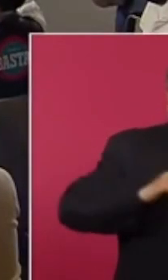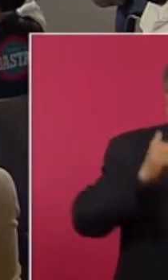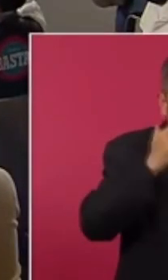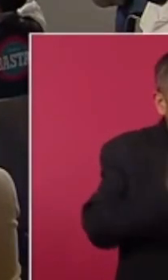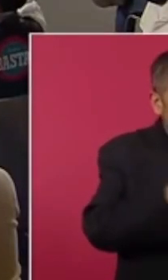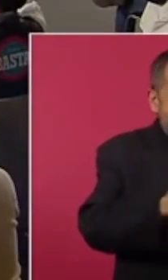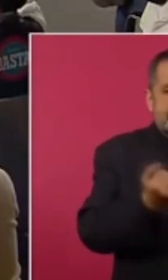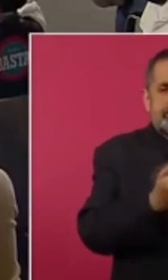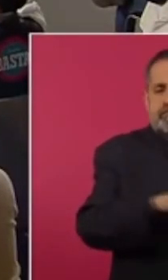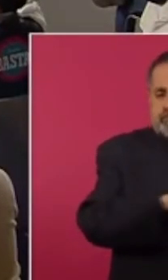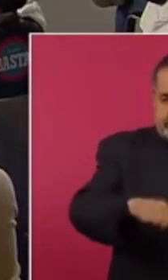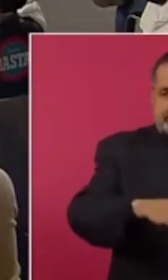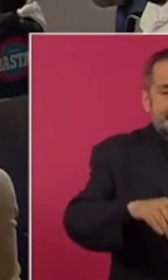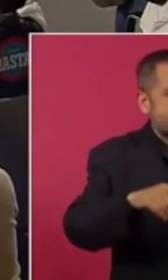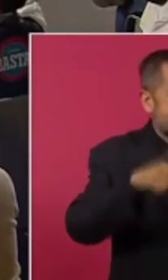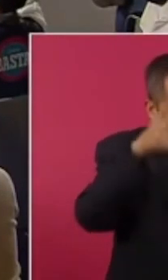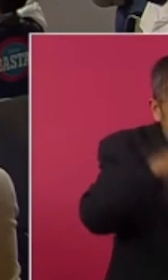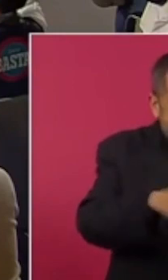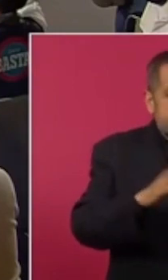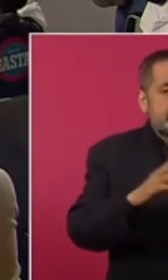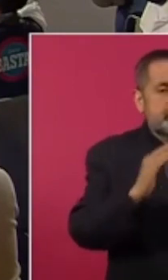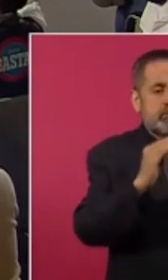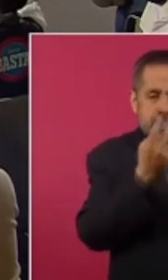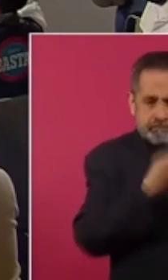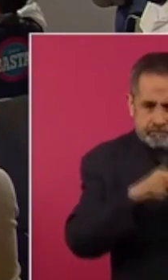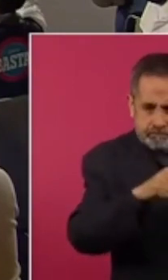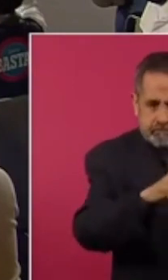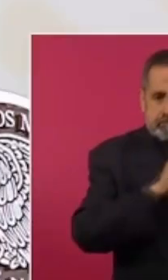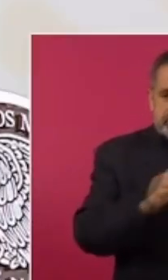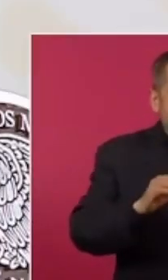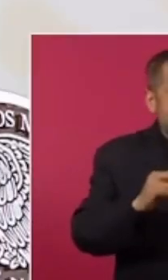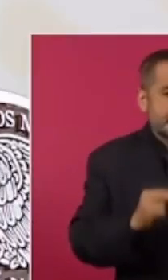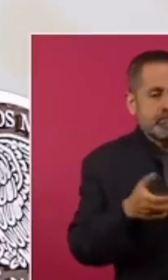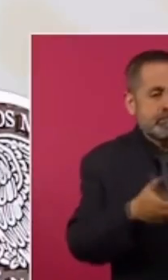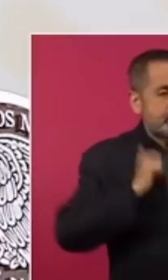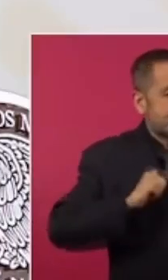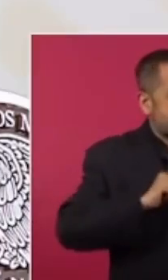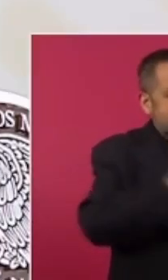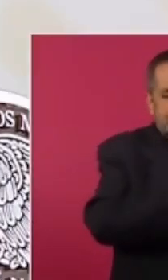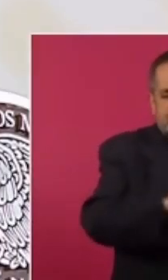ser basamentos, pueden ser edificios abovedados, nivelaciones, caminos